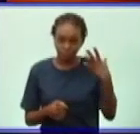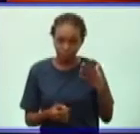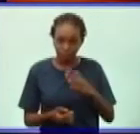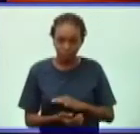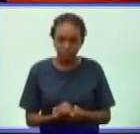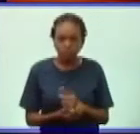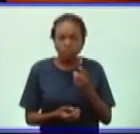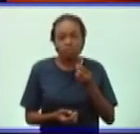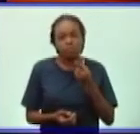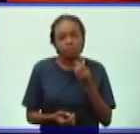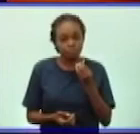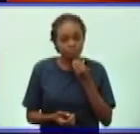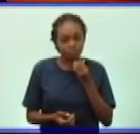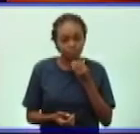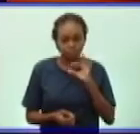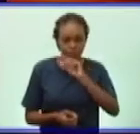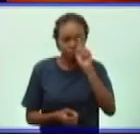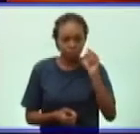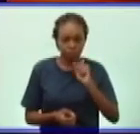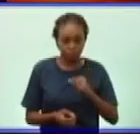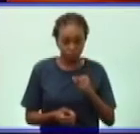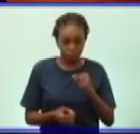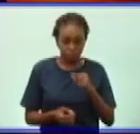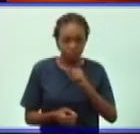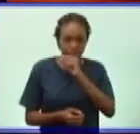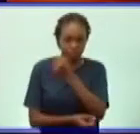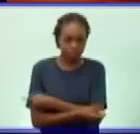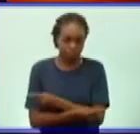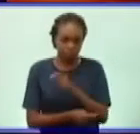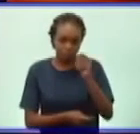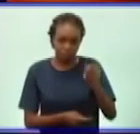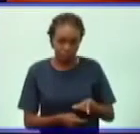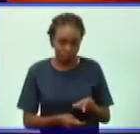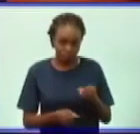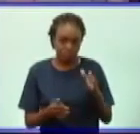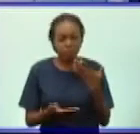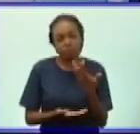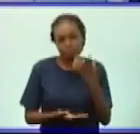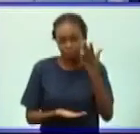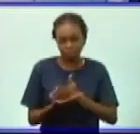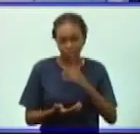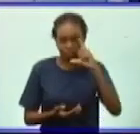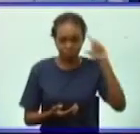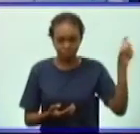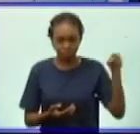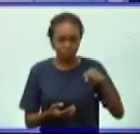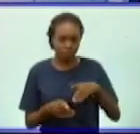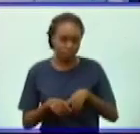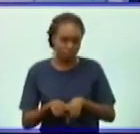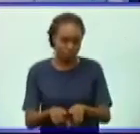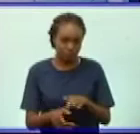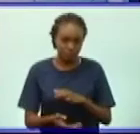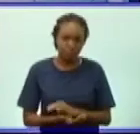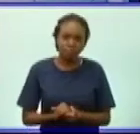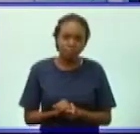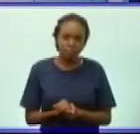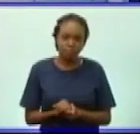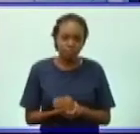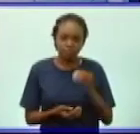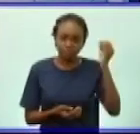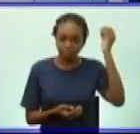con sus maestros cuando se incorporen. Pues bien, también sabemos que los